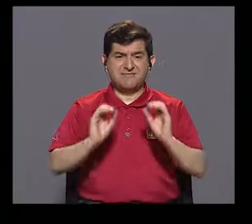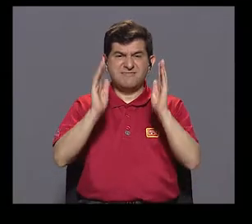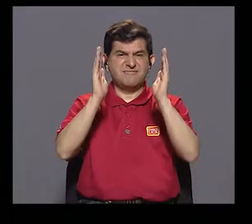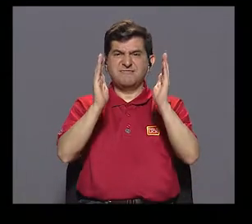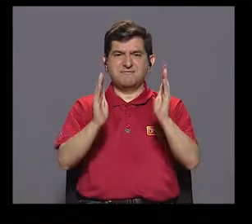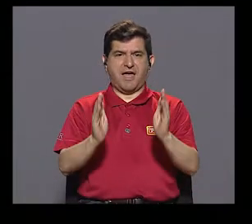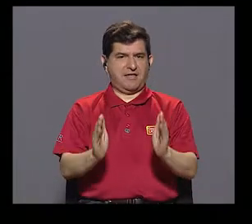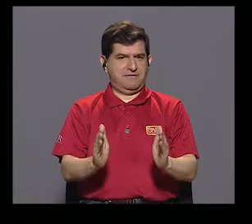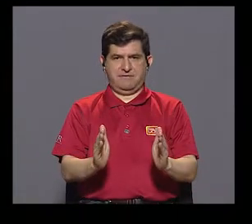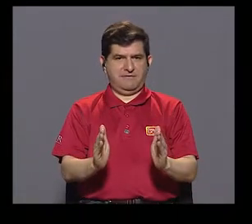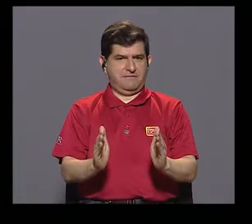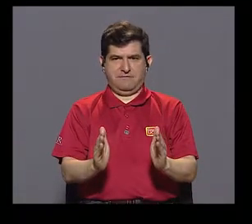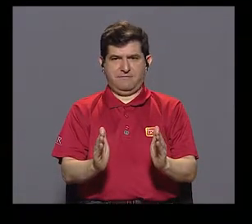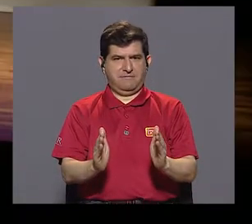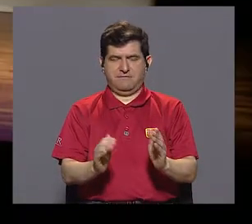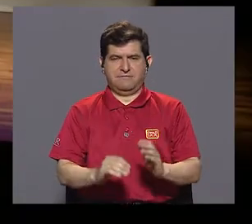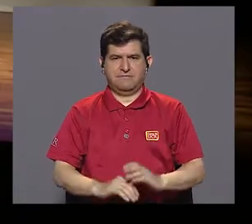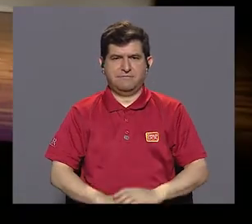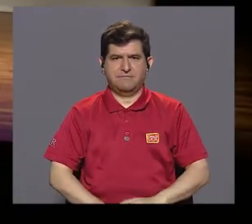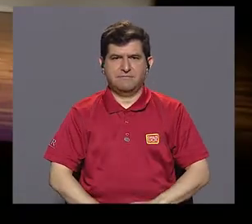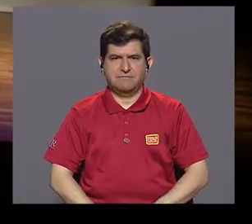Que nadie